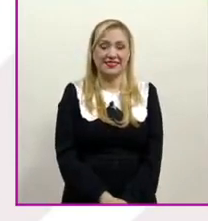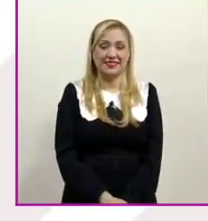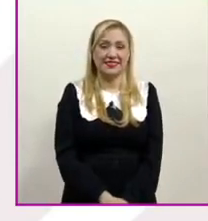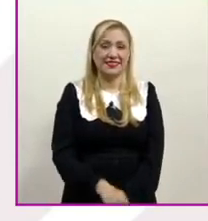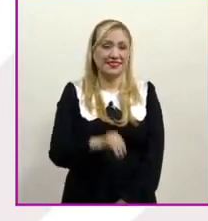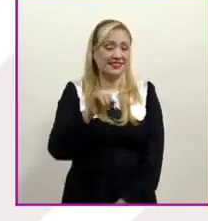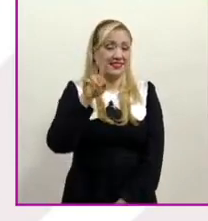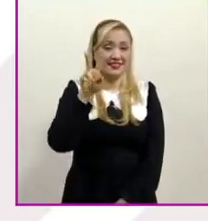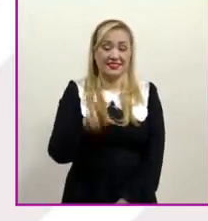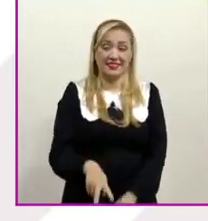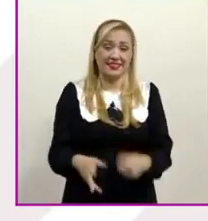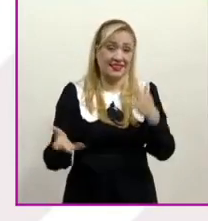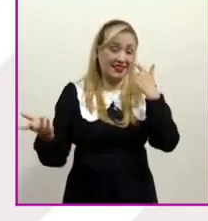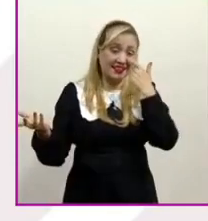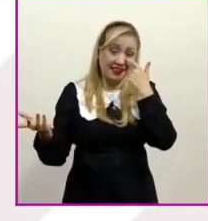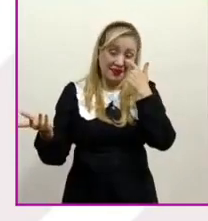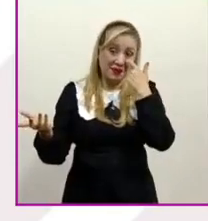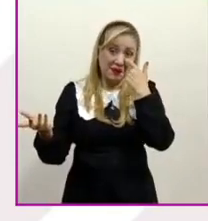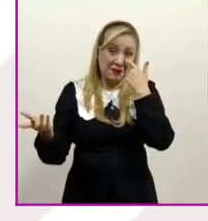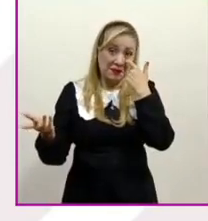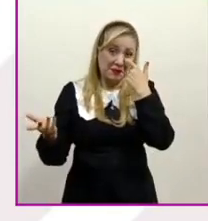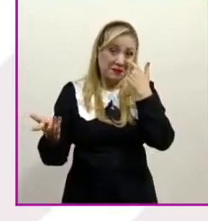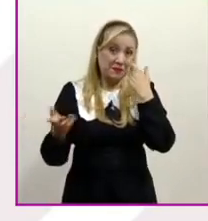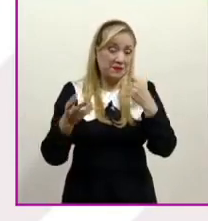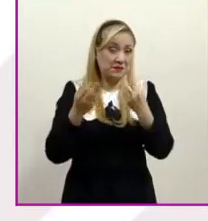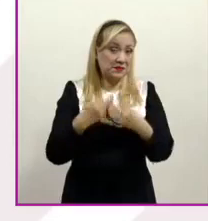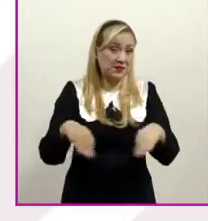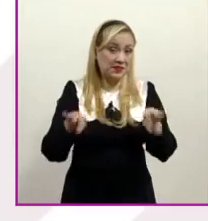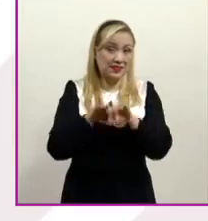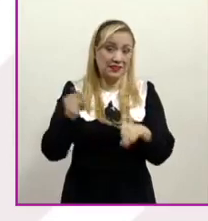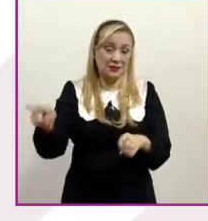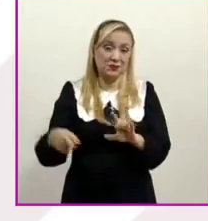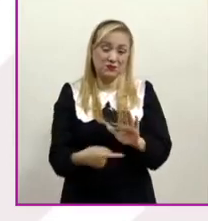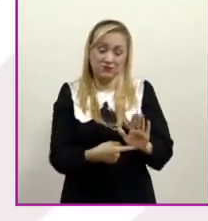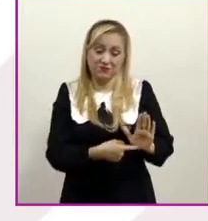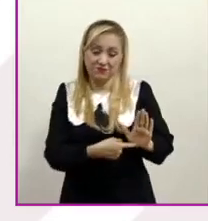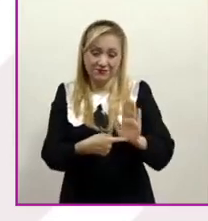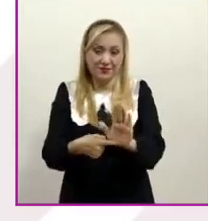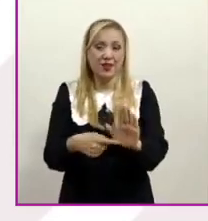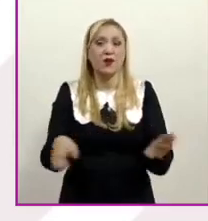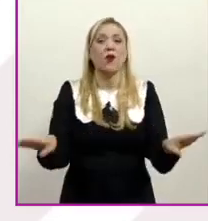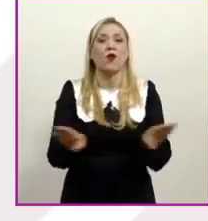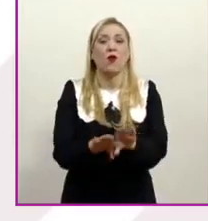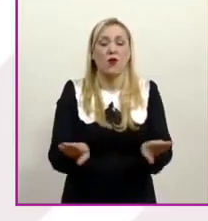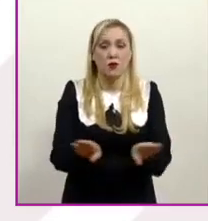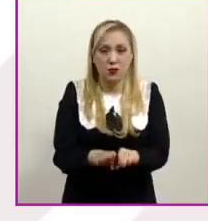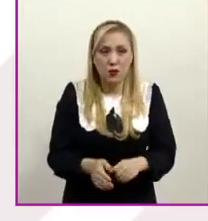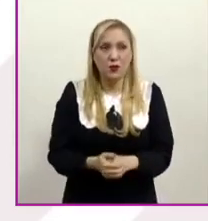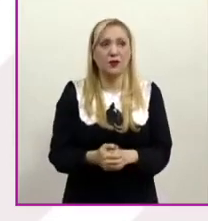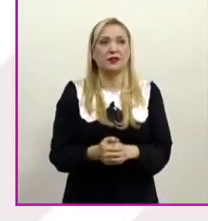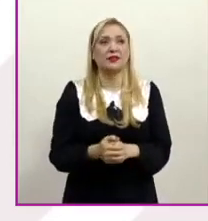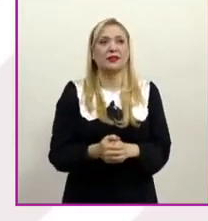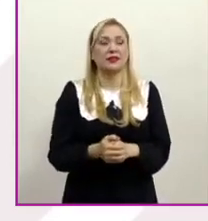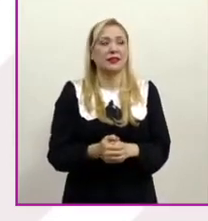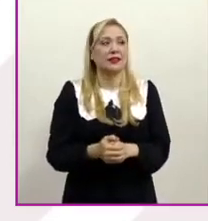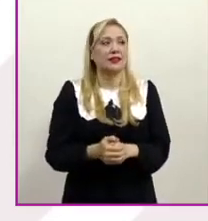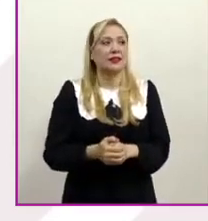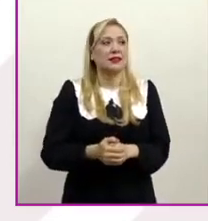Sí, no, pues es fundamental, me parece, esa visibilización, ¿no? Y cómo genera estas conversaciones que de